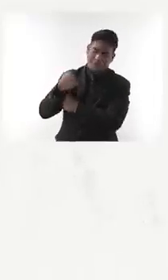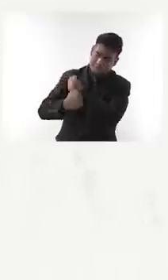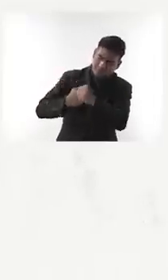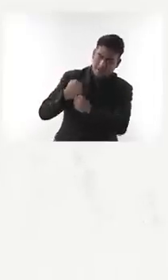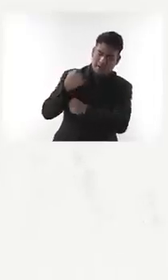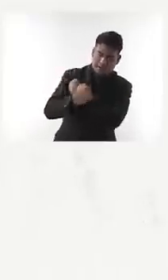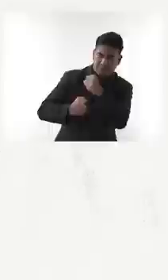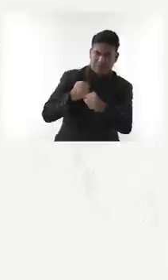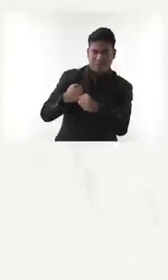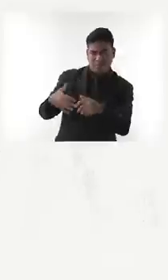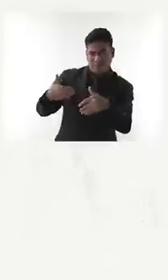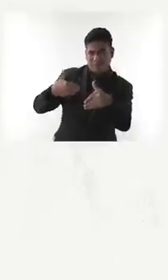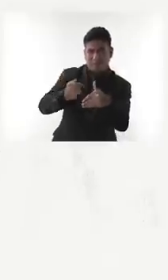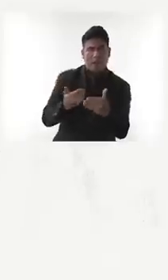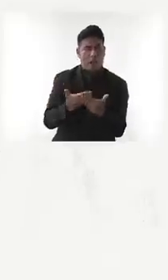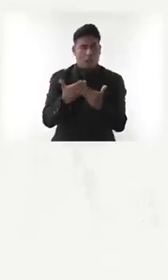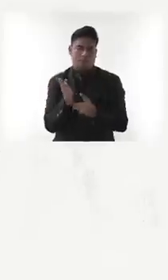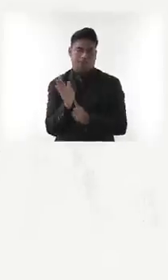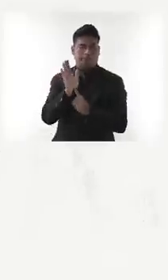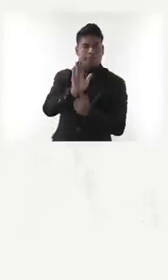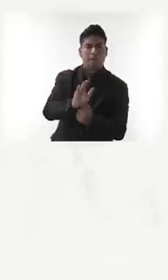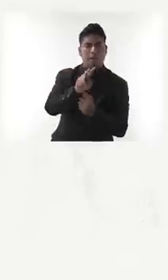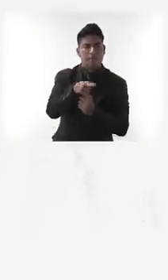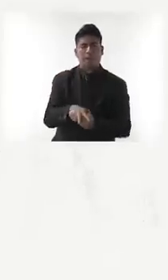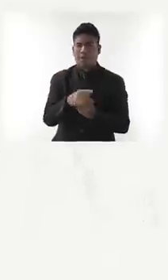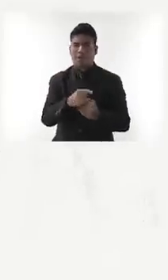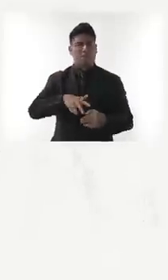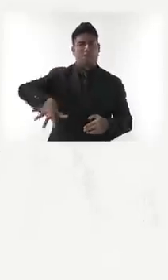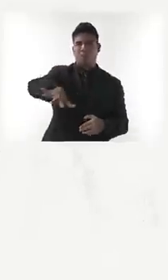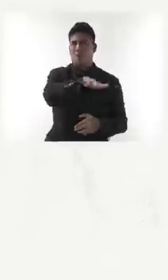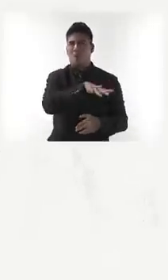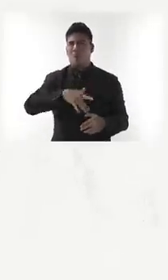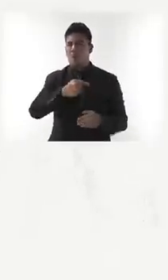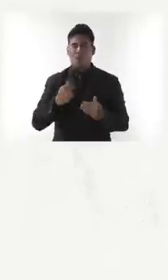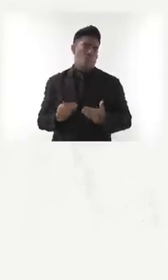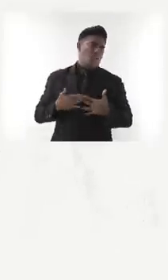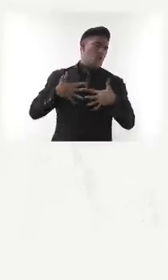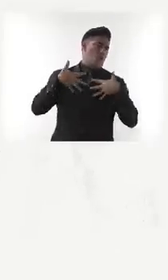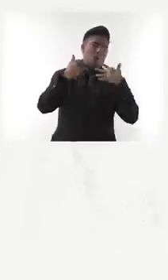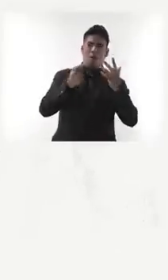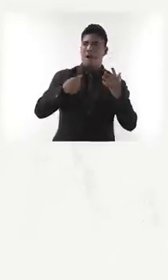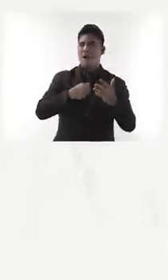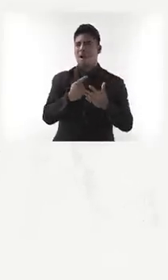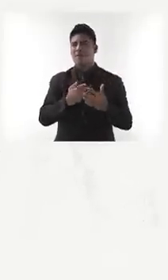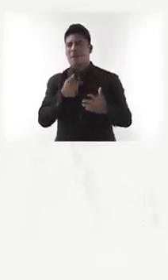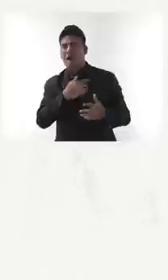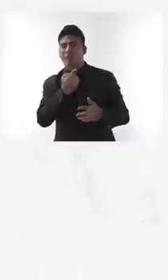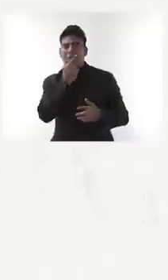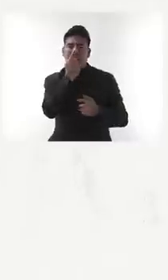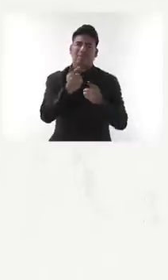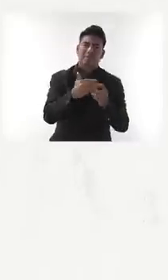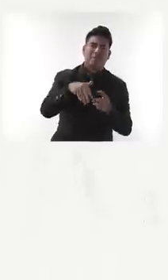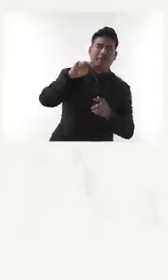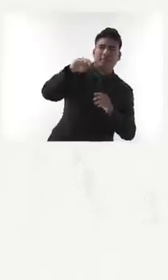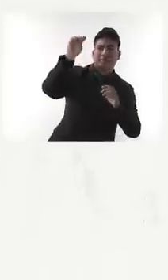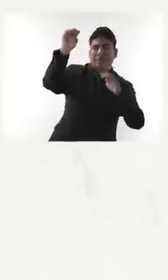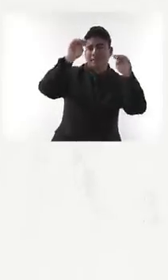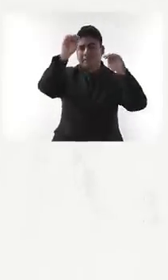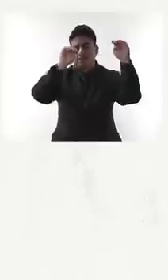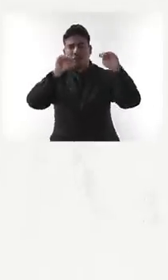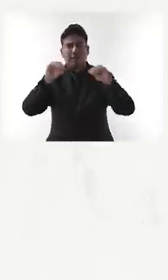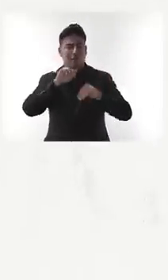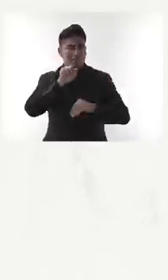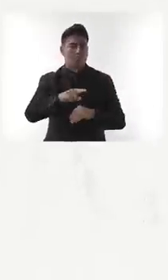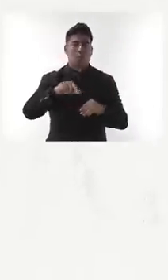importante, escuchando a nuestros aficionados que nos han pedido regresar a las competencias con nuestros hermanos